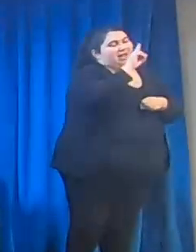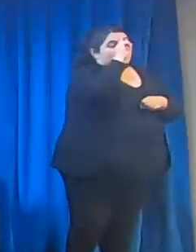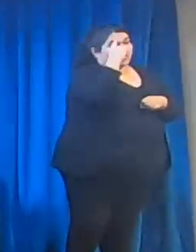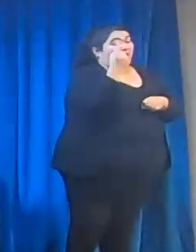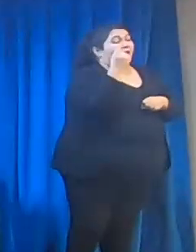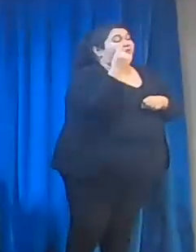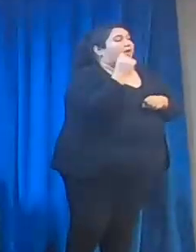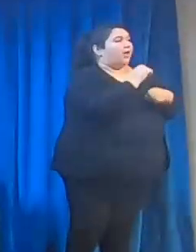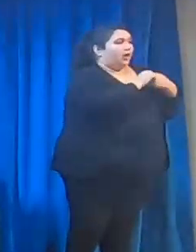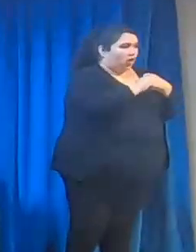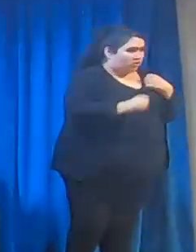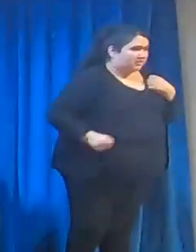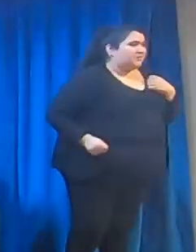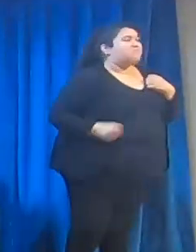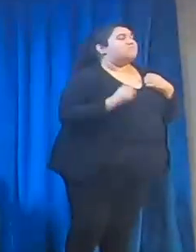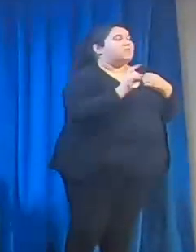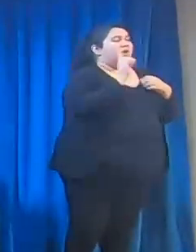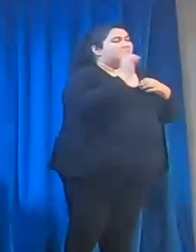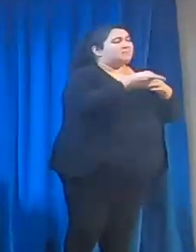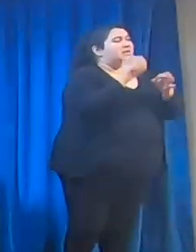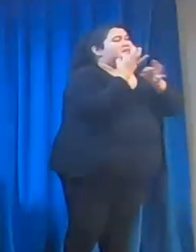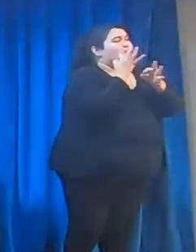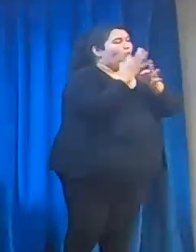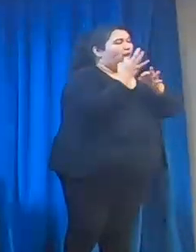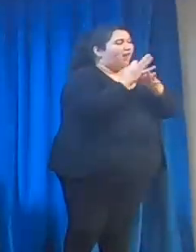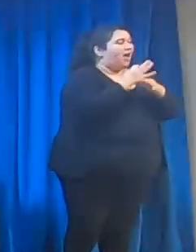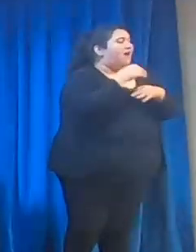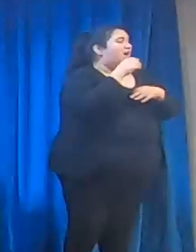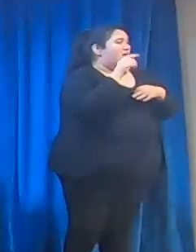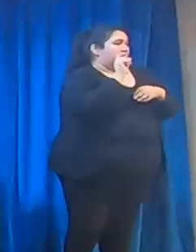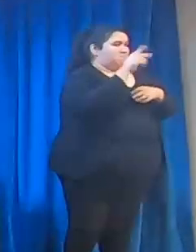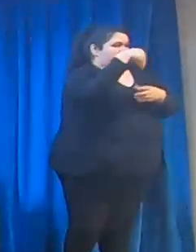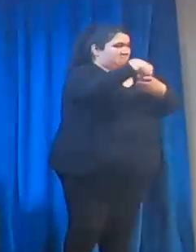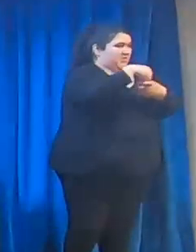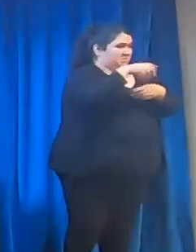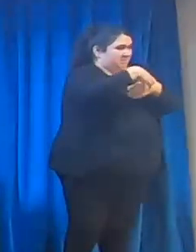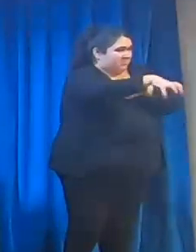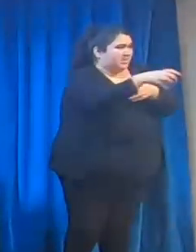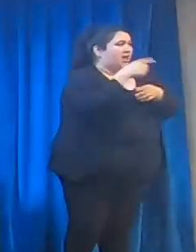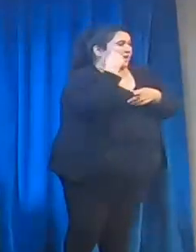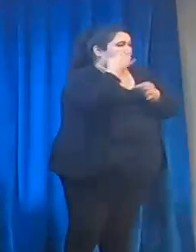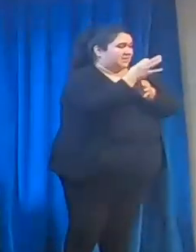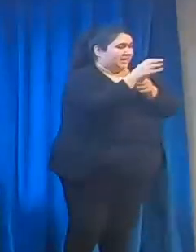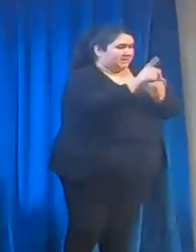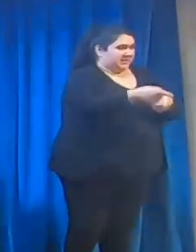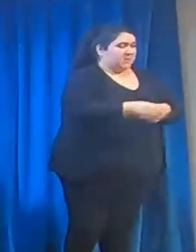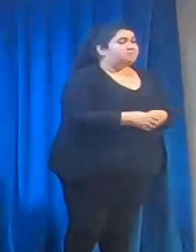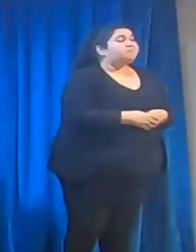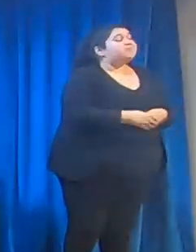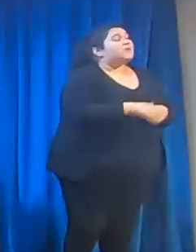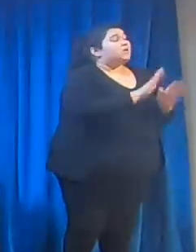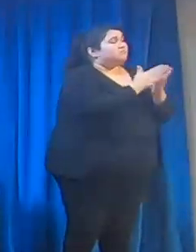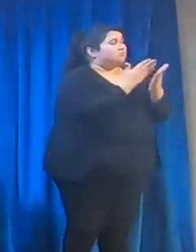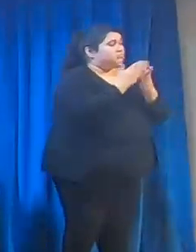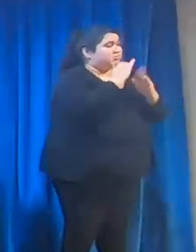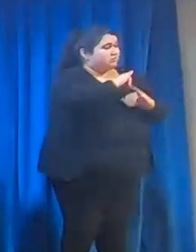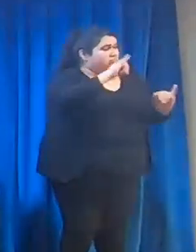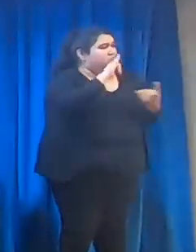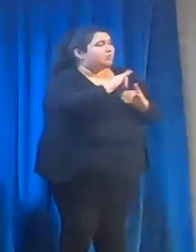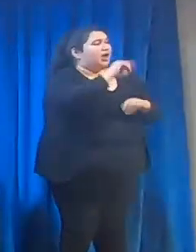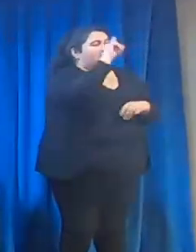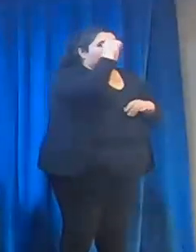Paz y asesora académica de la Escuela de Posgrado en esa universidad. Posee artículos publicados en revistas nacionales